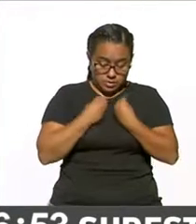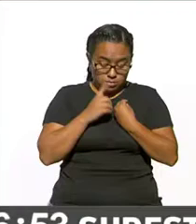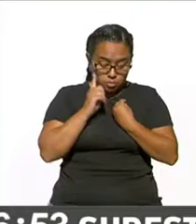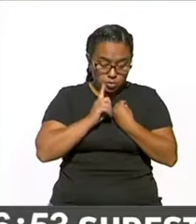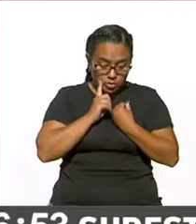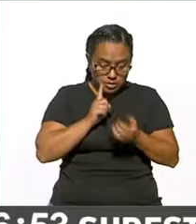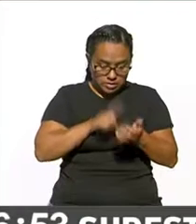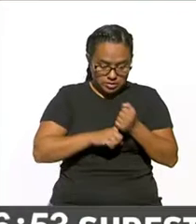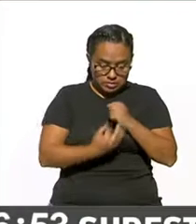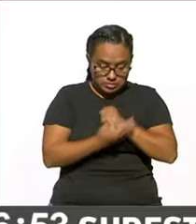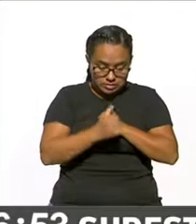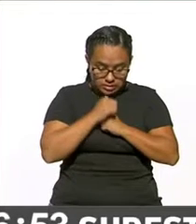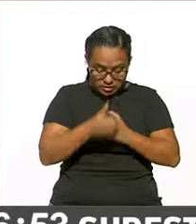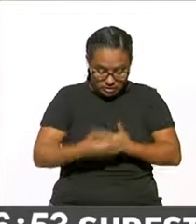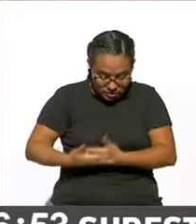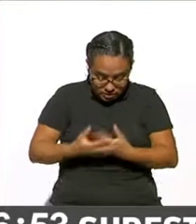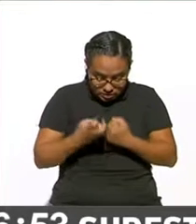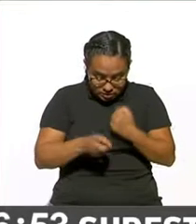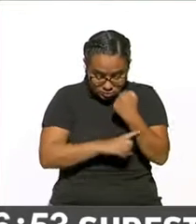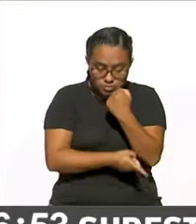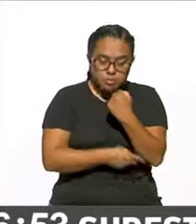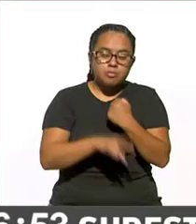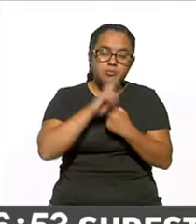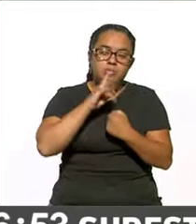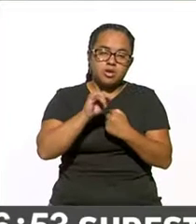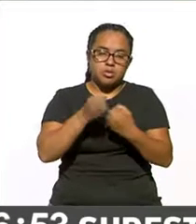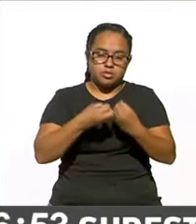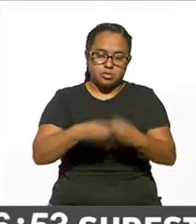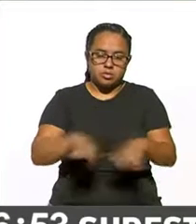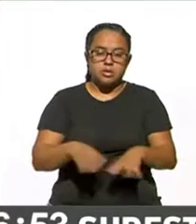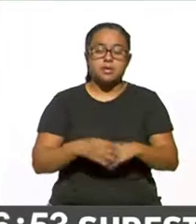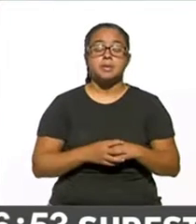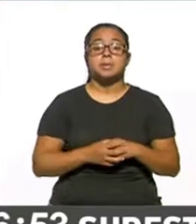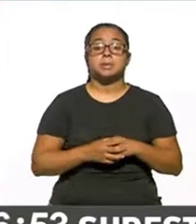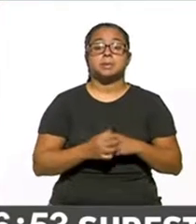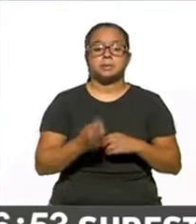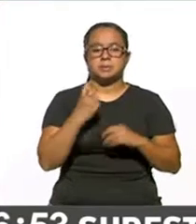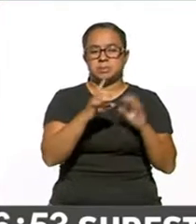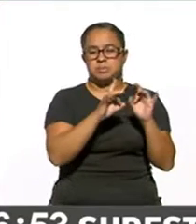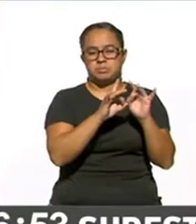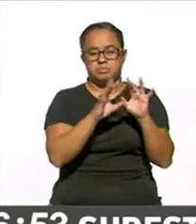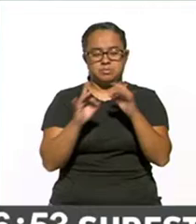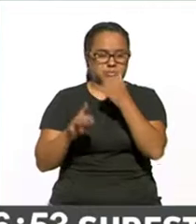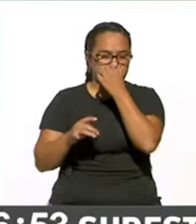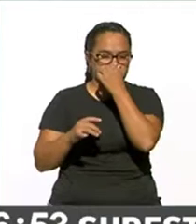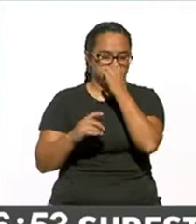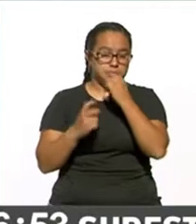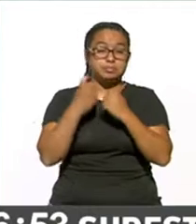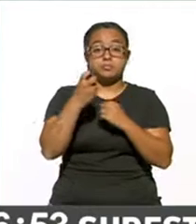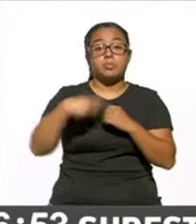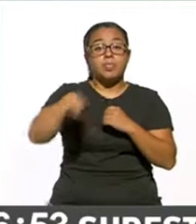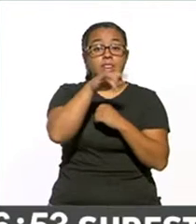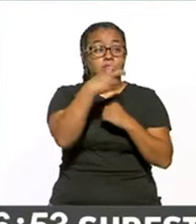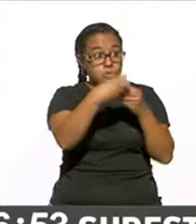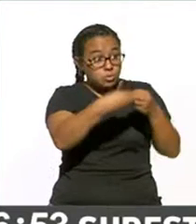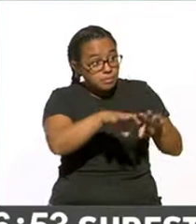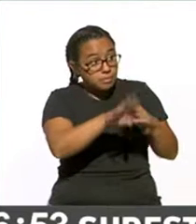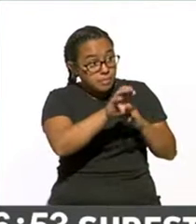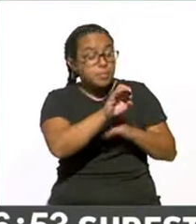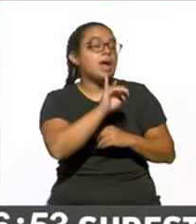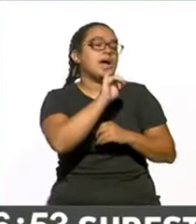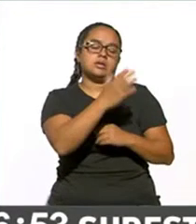vean afectados como posibles causales o circunstancias en las que se podría justificar el